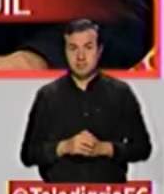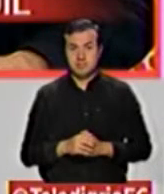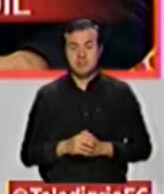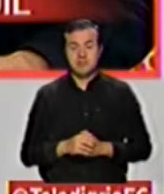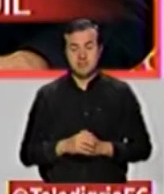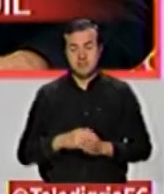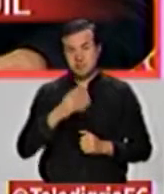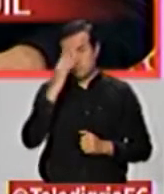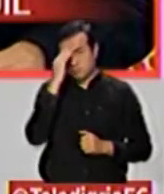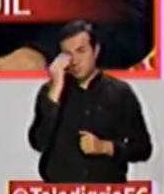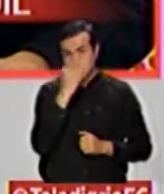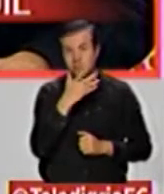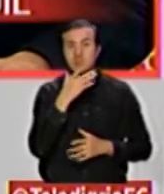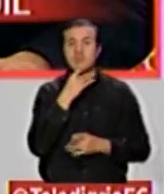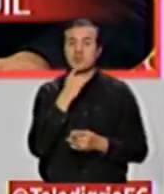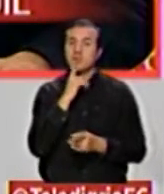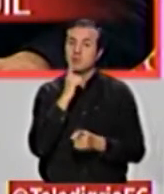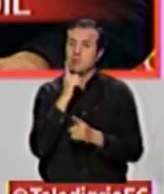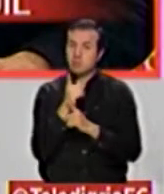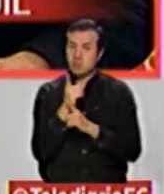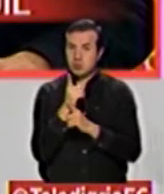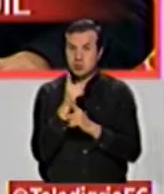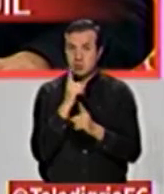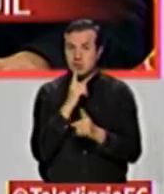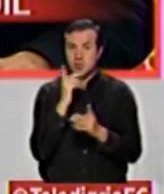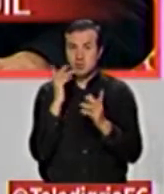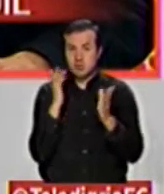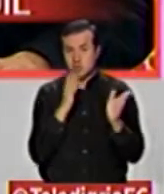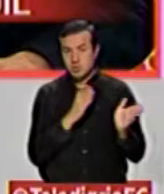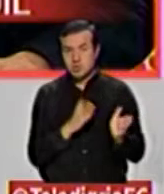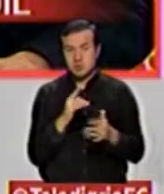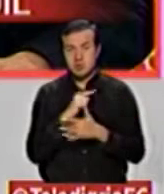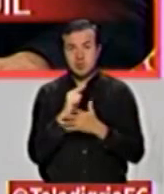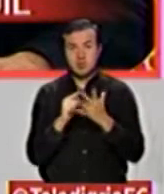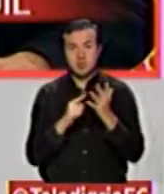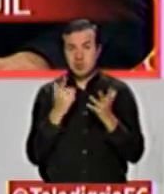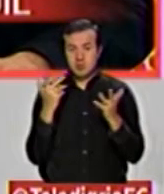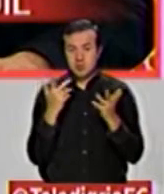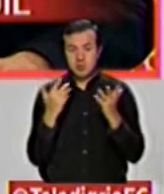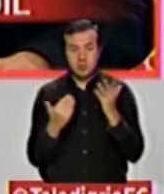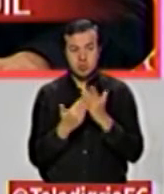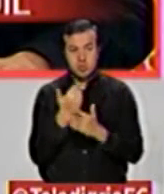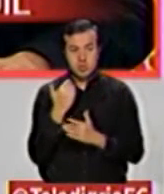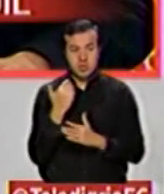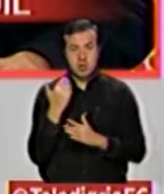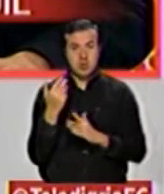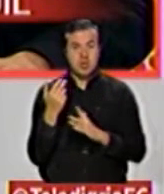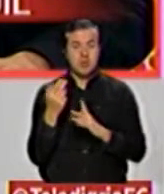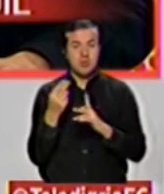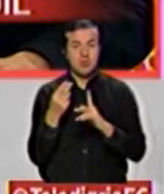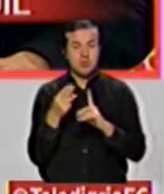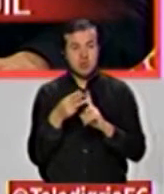Buenos días, Eduardo. Un gusto estar acá en el programa. ¿Cuáles son las ventajas de este sistema?